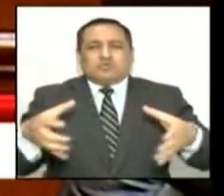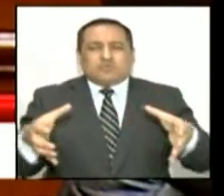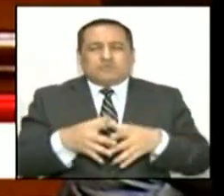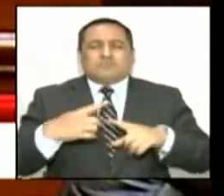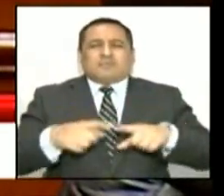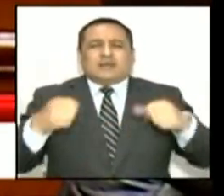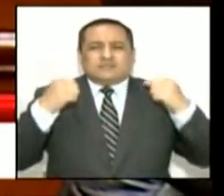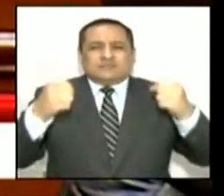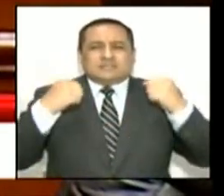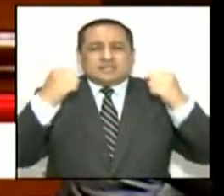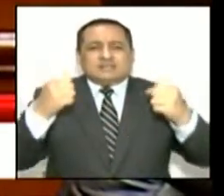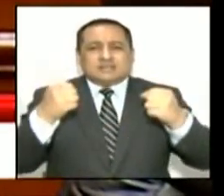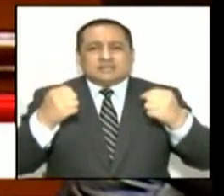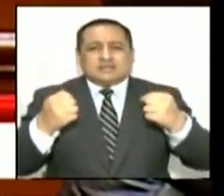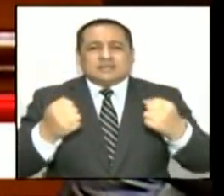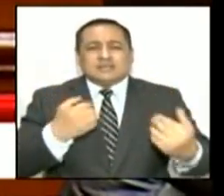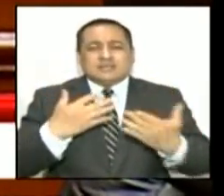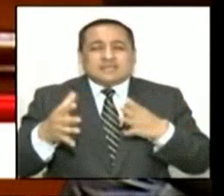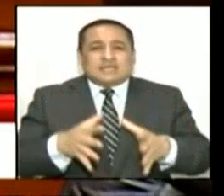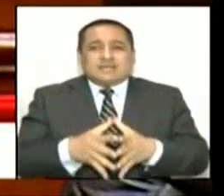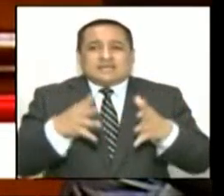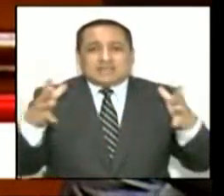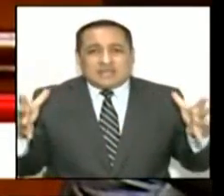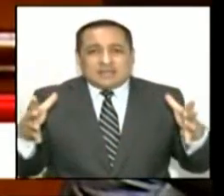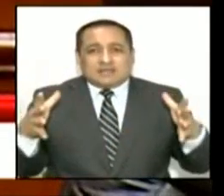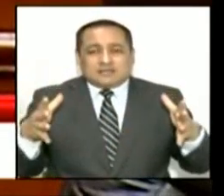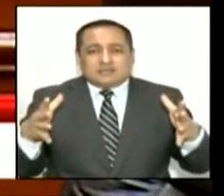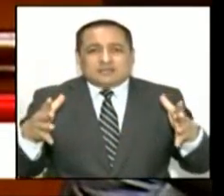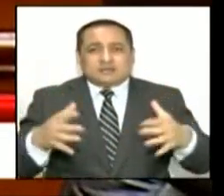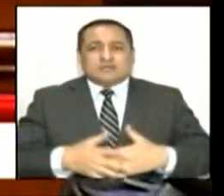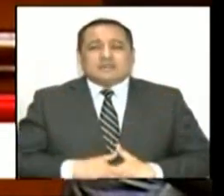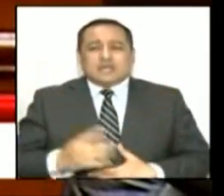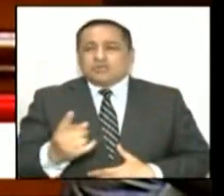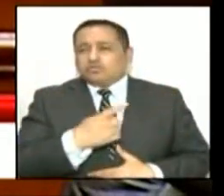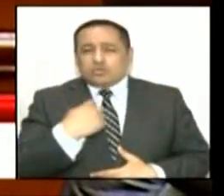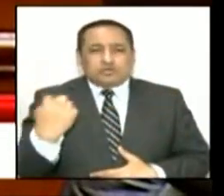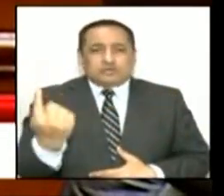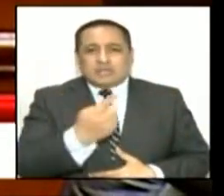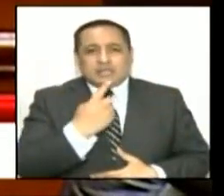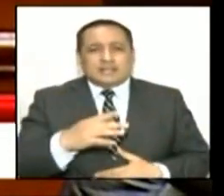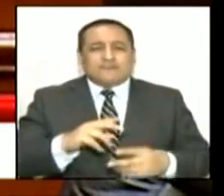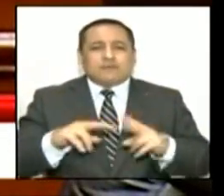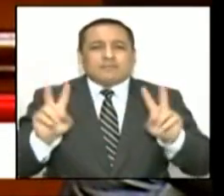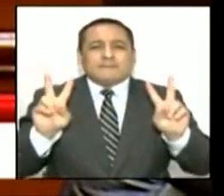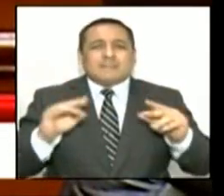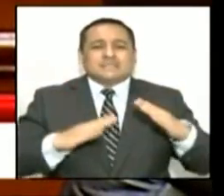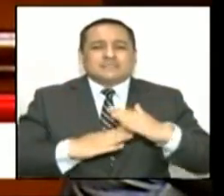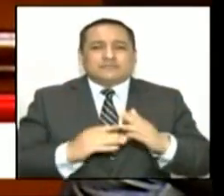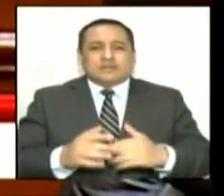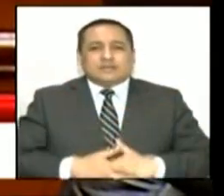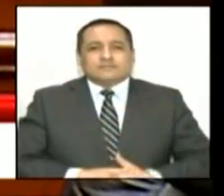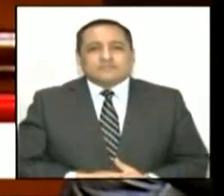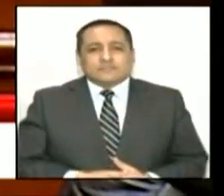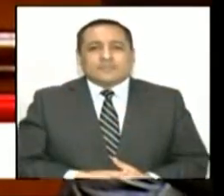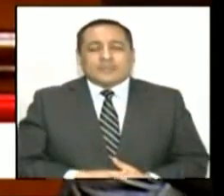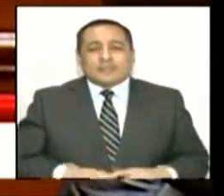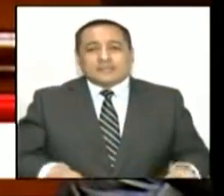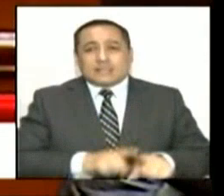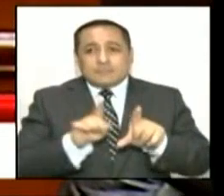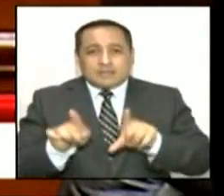manifestarse en gran parte y en su casi totalidad pacífica.